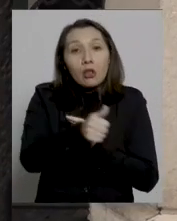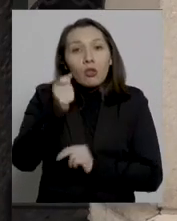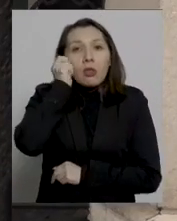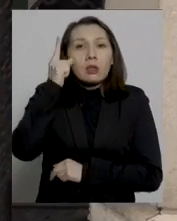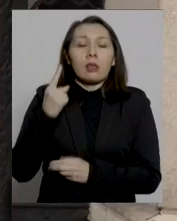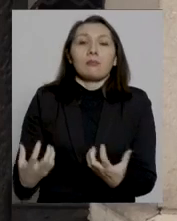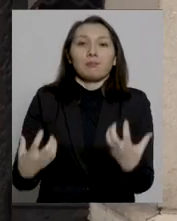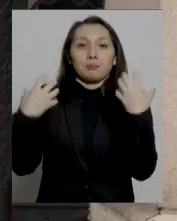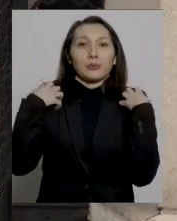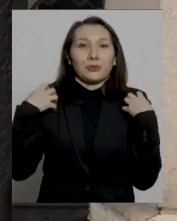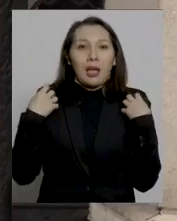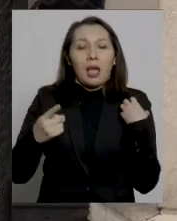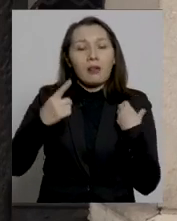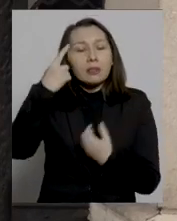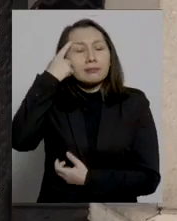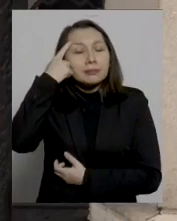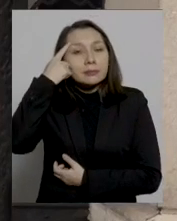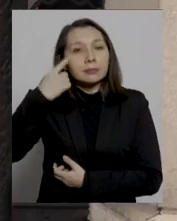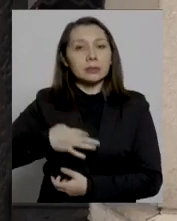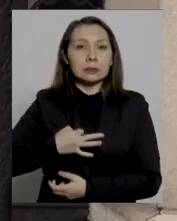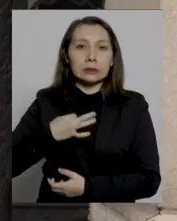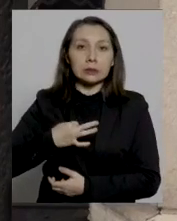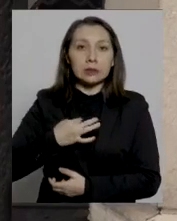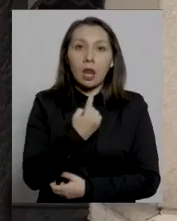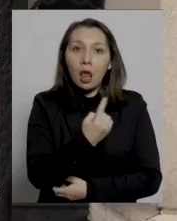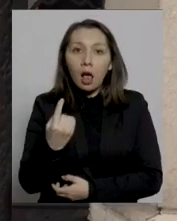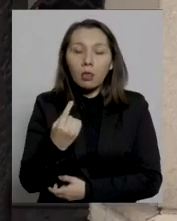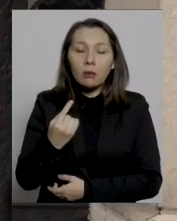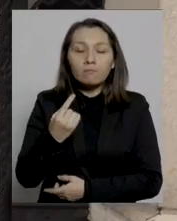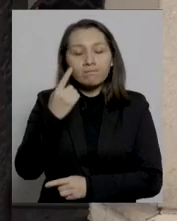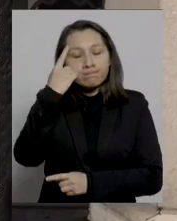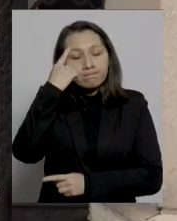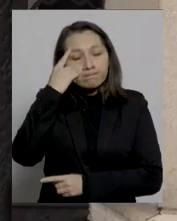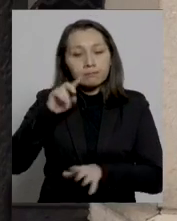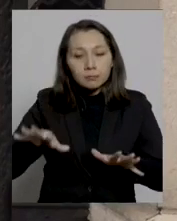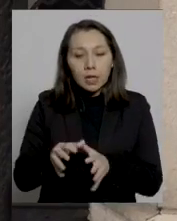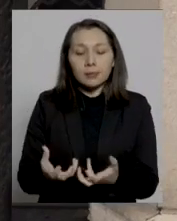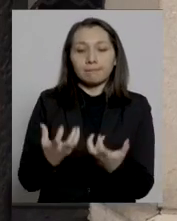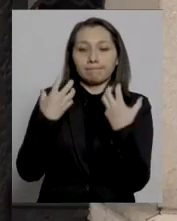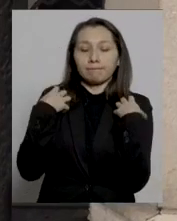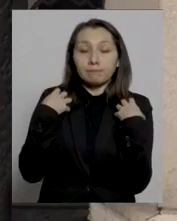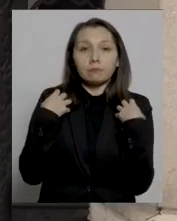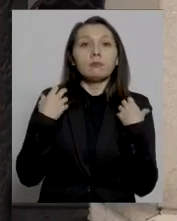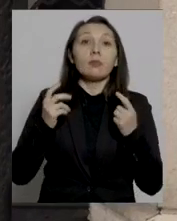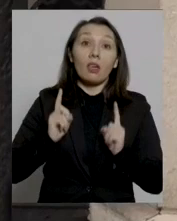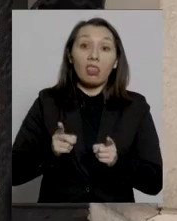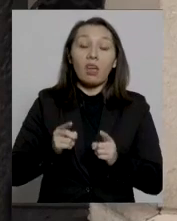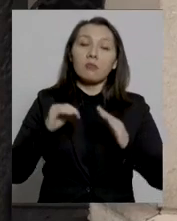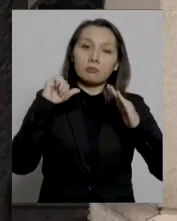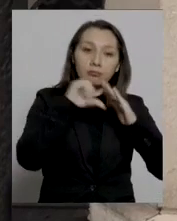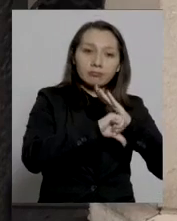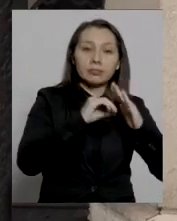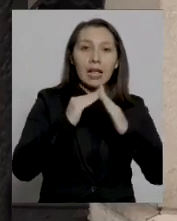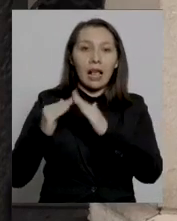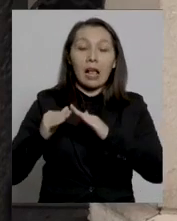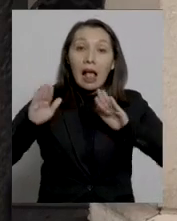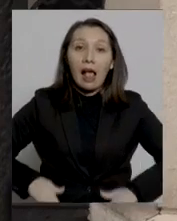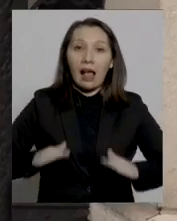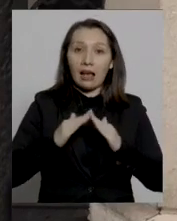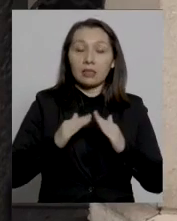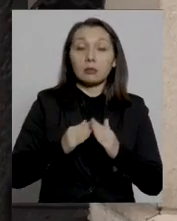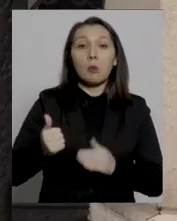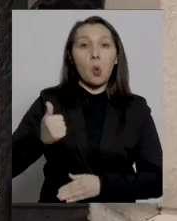la responsabilidad y la conciencia cívica la que tiene que guiar nuestras acciones y nos tenemos que quedar en la casa porque